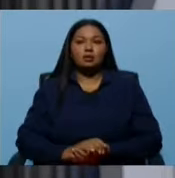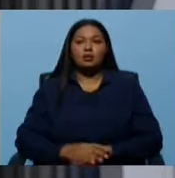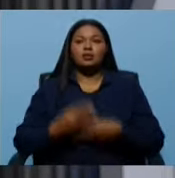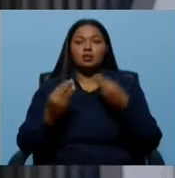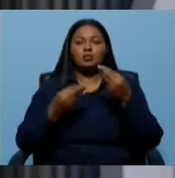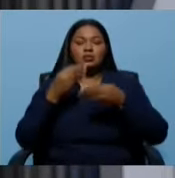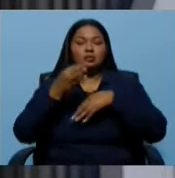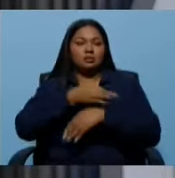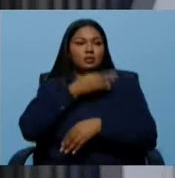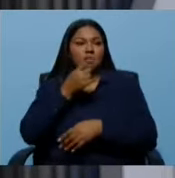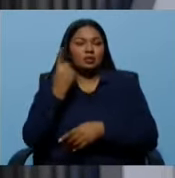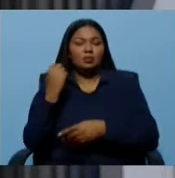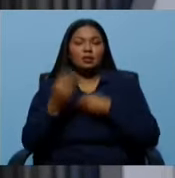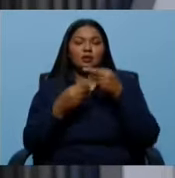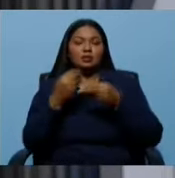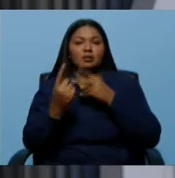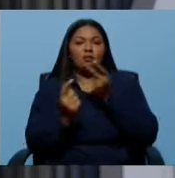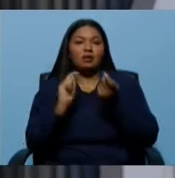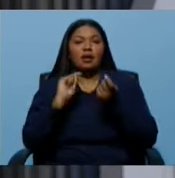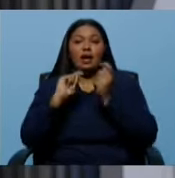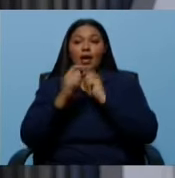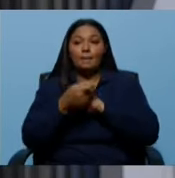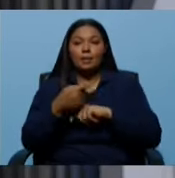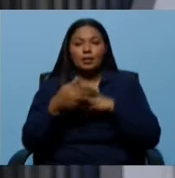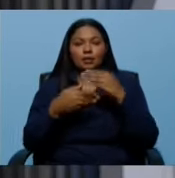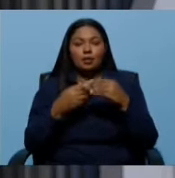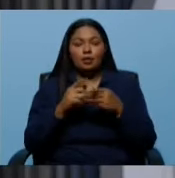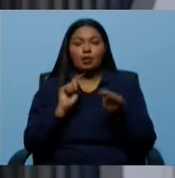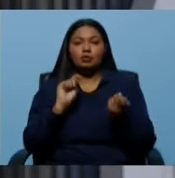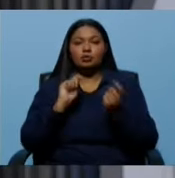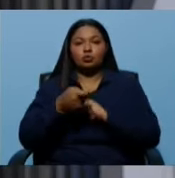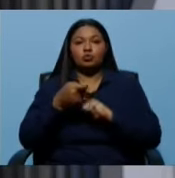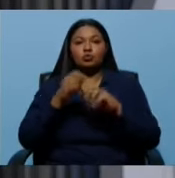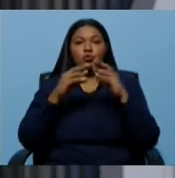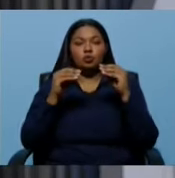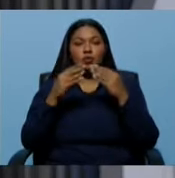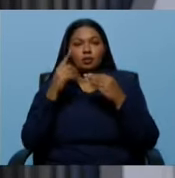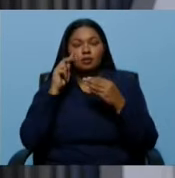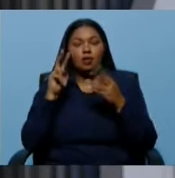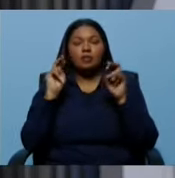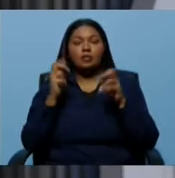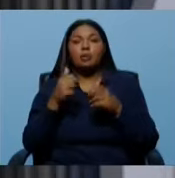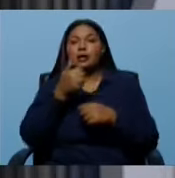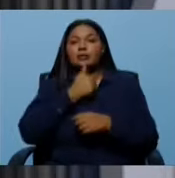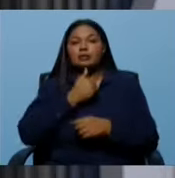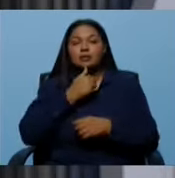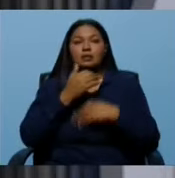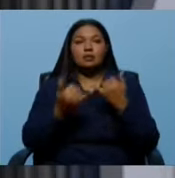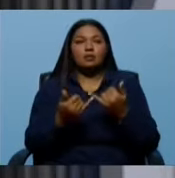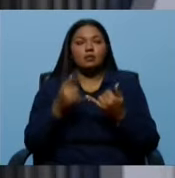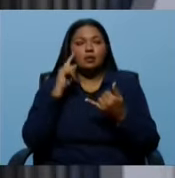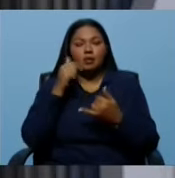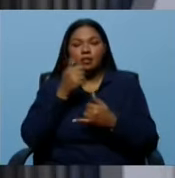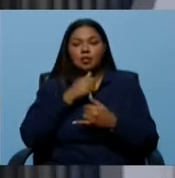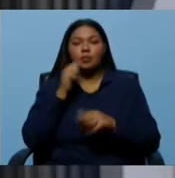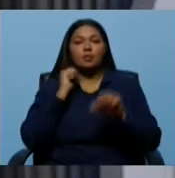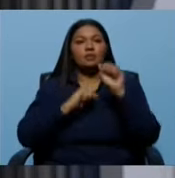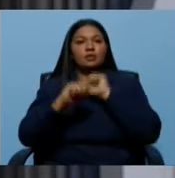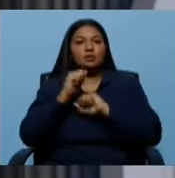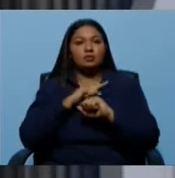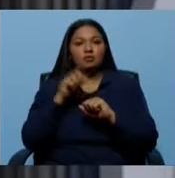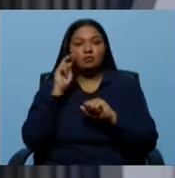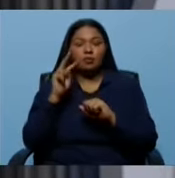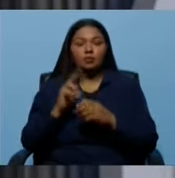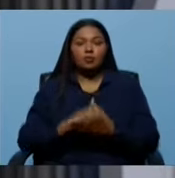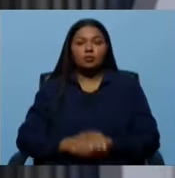sociedad tenemos que hacer un cambio de breaker, tenemos que cambiar el switch. Nosotros venimos de un tiempo de resistencia y vamos a un tiempo ofensiva, y para ir en un